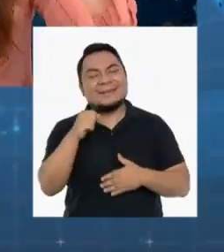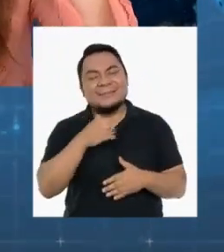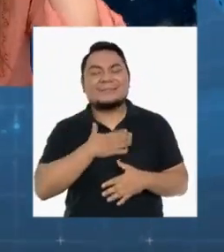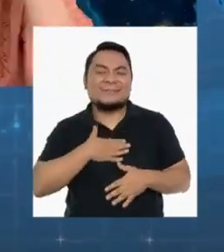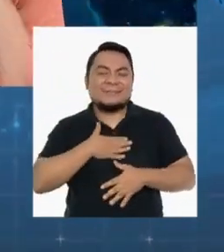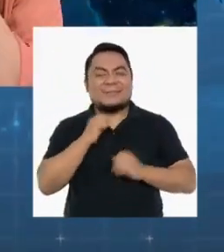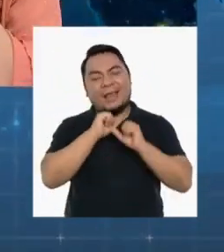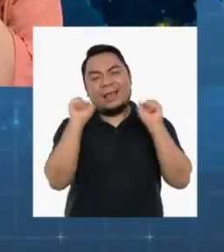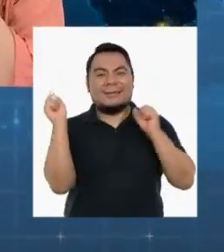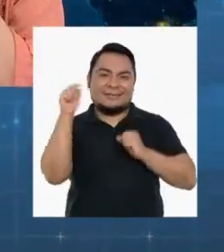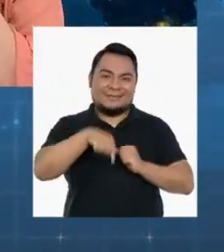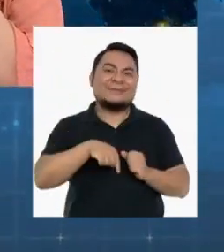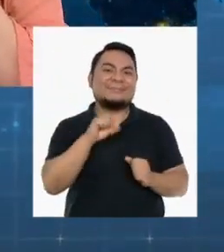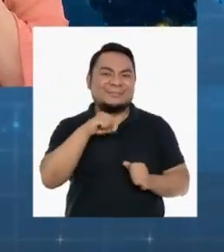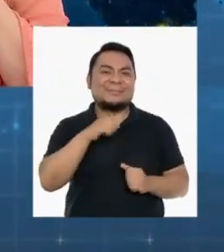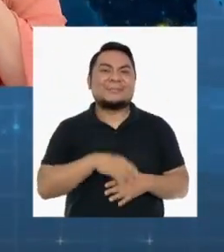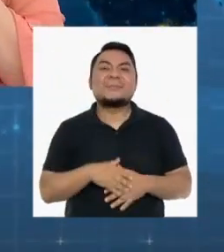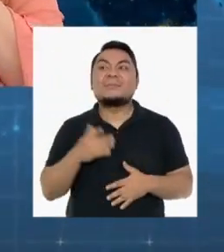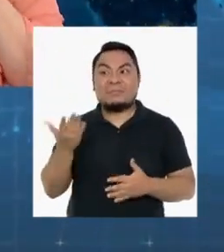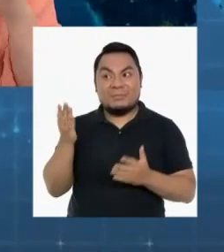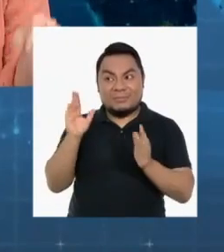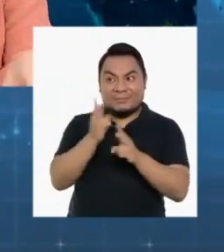vas a decepcionar a tu audiencia.